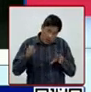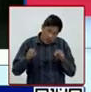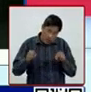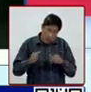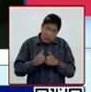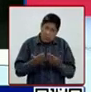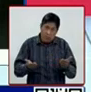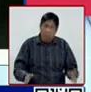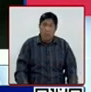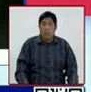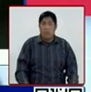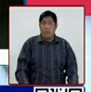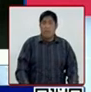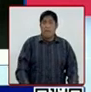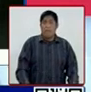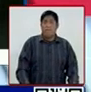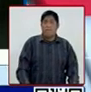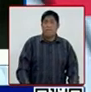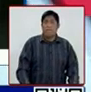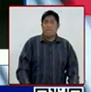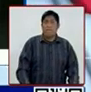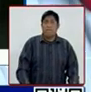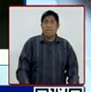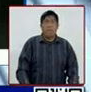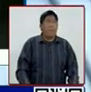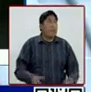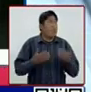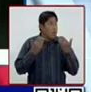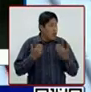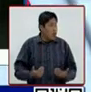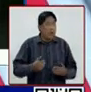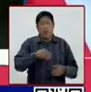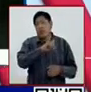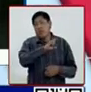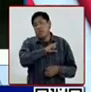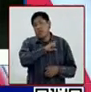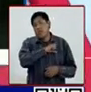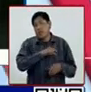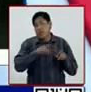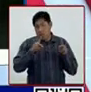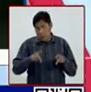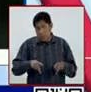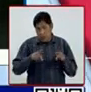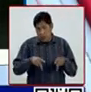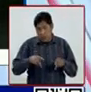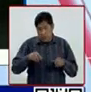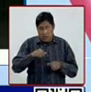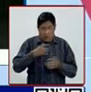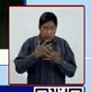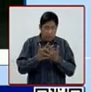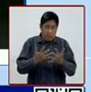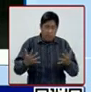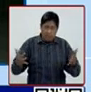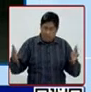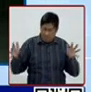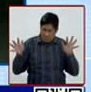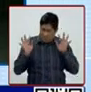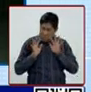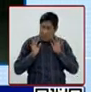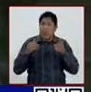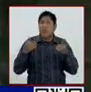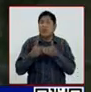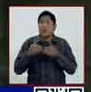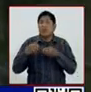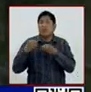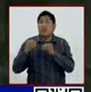no por el momento los policías y las personas que están cercando a la altura del mercado